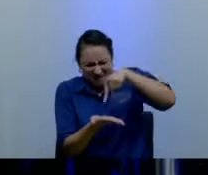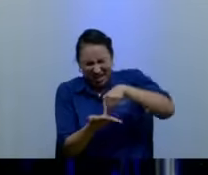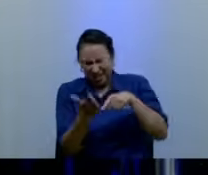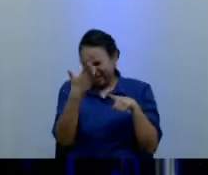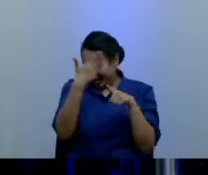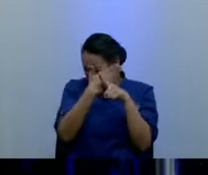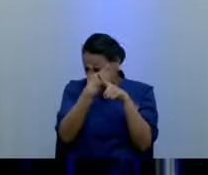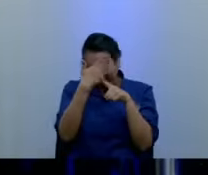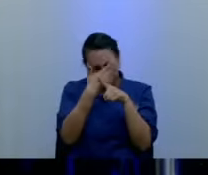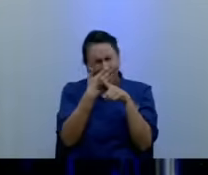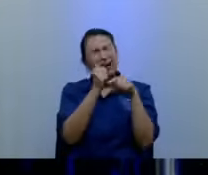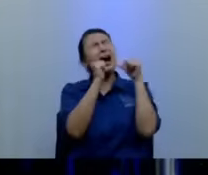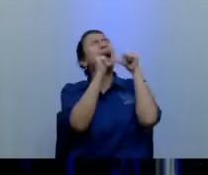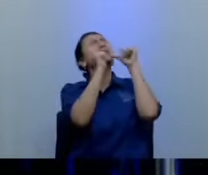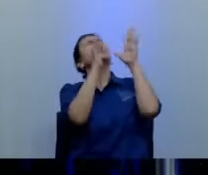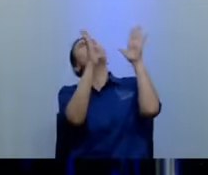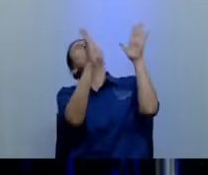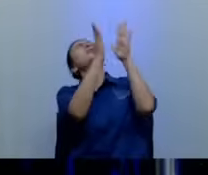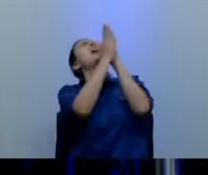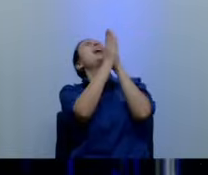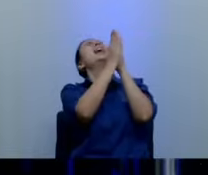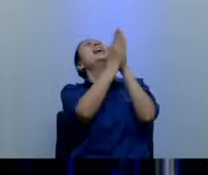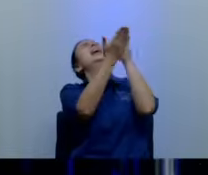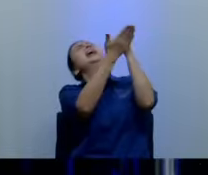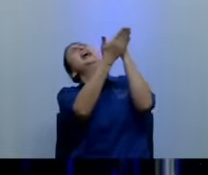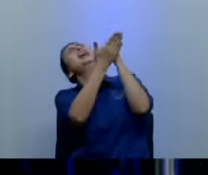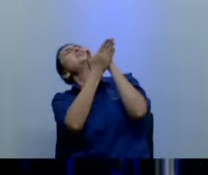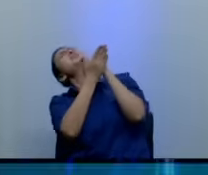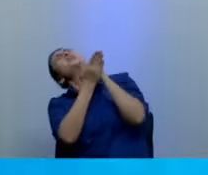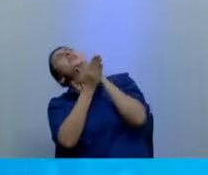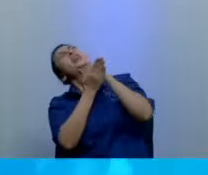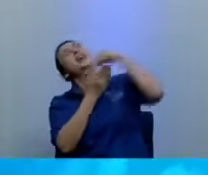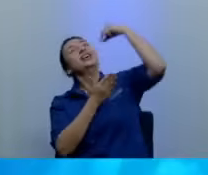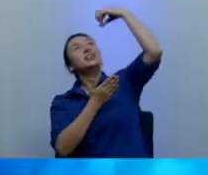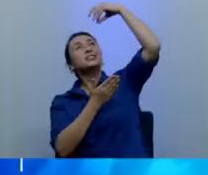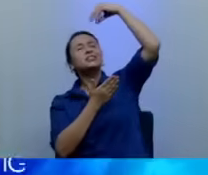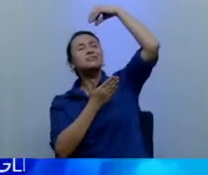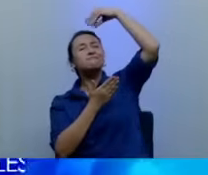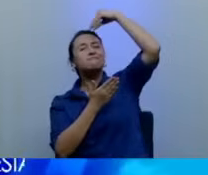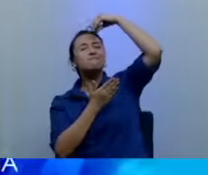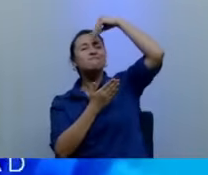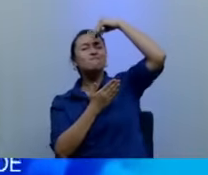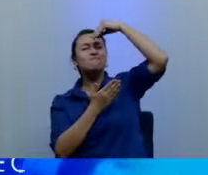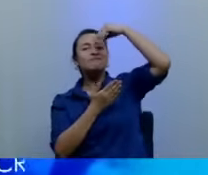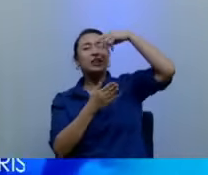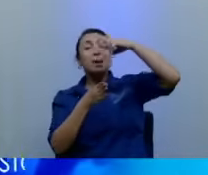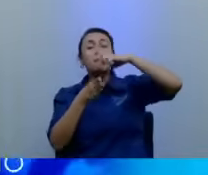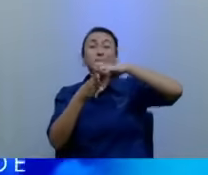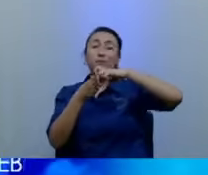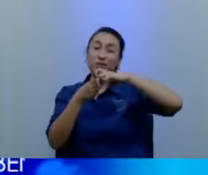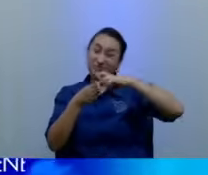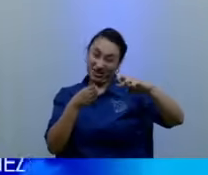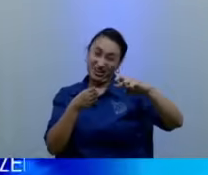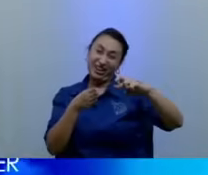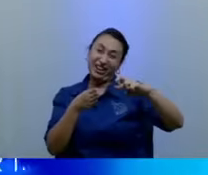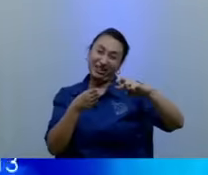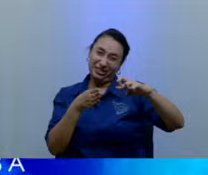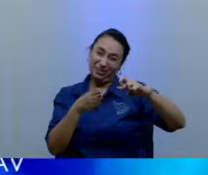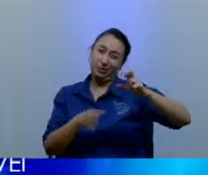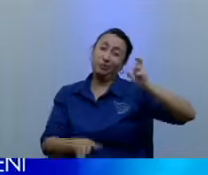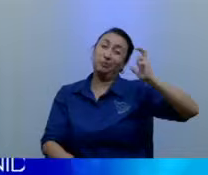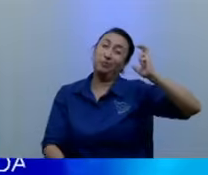auxilio, ya no aguanto, y le cae toda la sal, ahí lo están salando, en medio del, para eso Dios